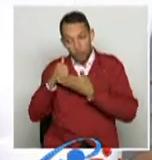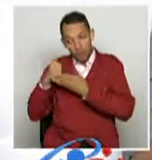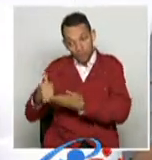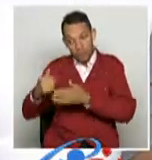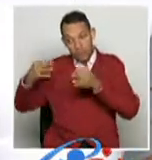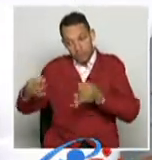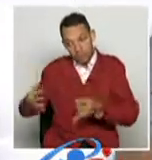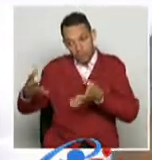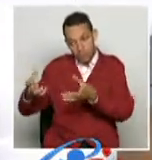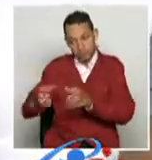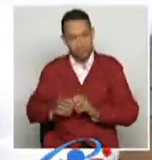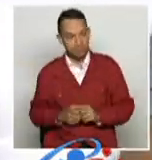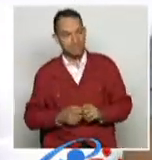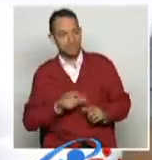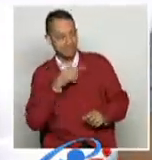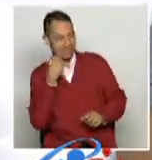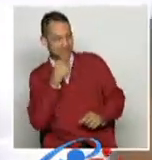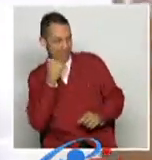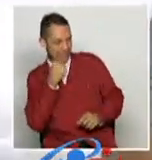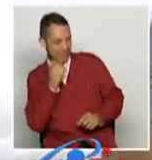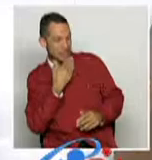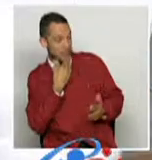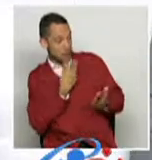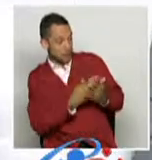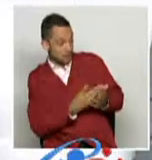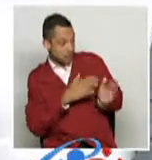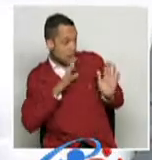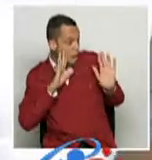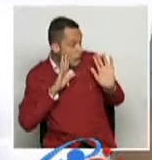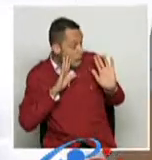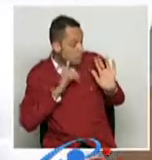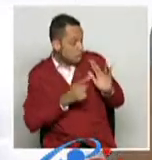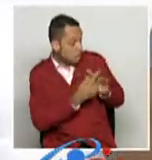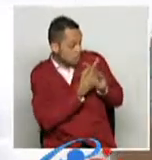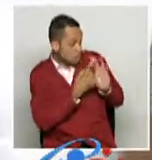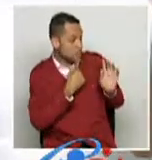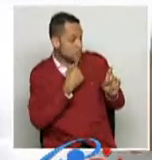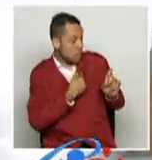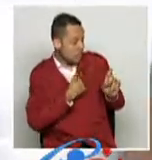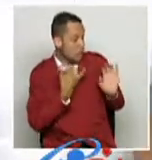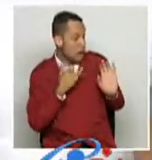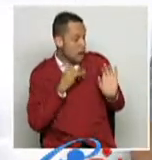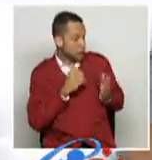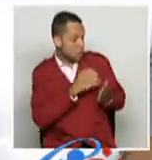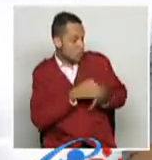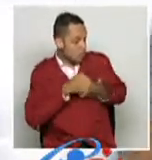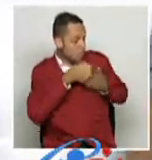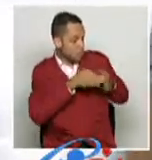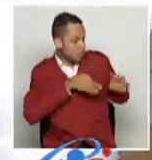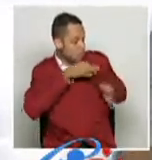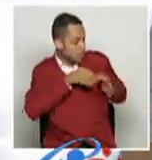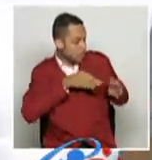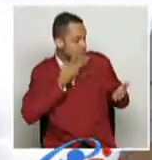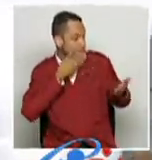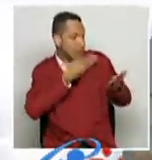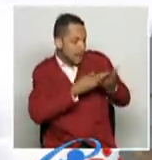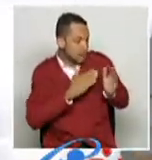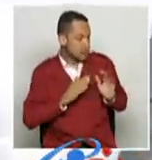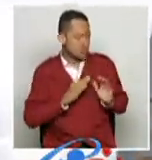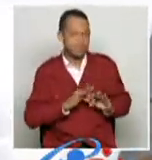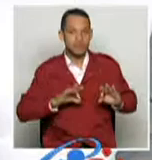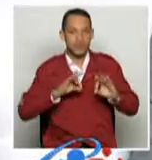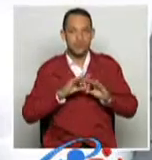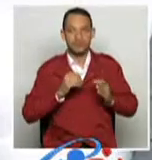manchas? La gente se ríe porque es de insofacto que escucharon eso, pero eventualmente lo llaman a uno o algo. No se trata